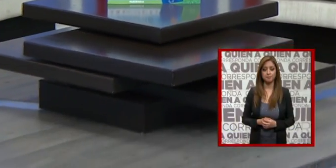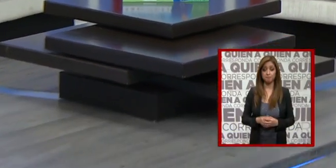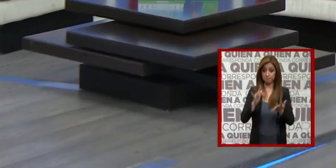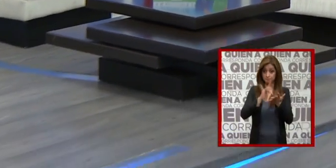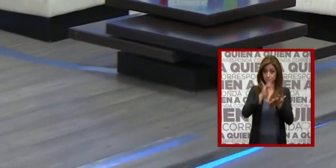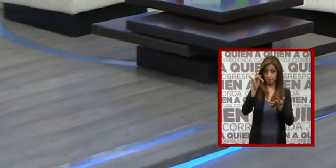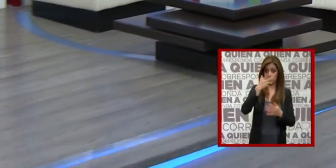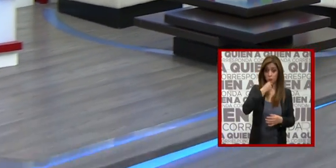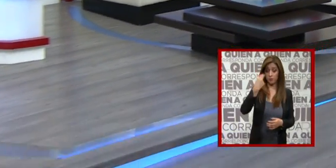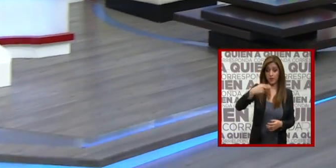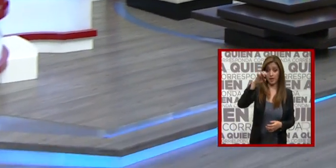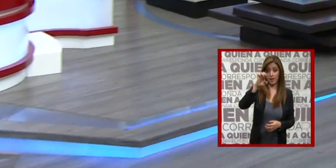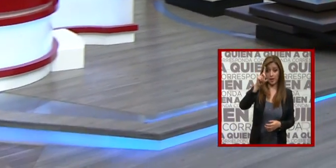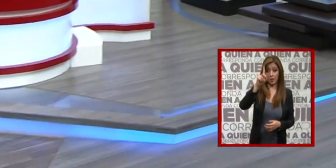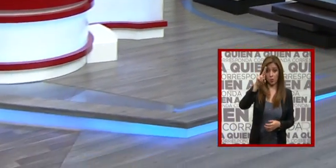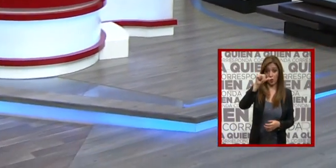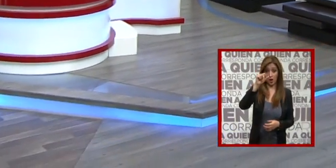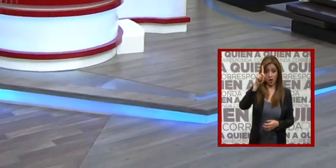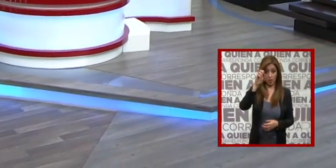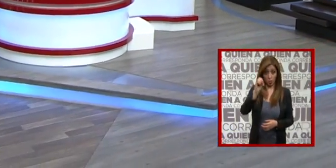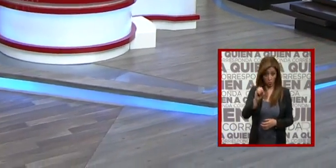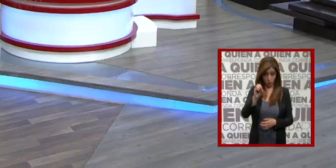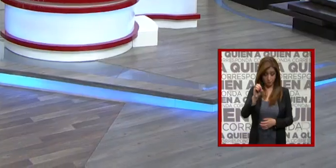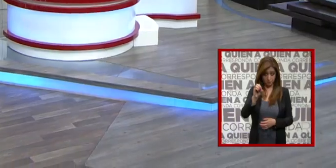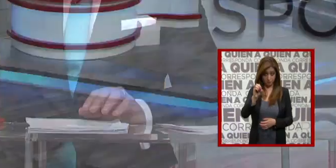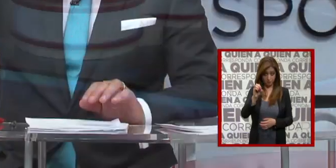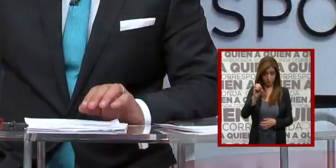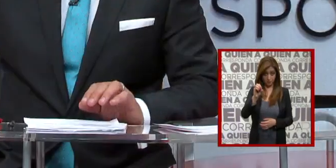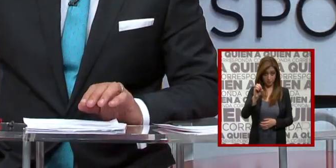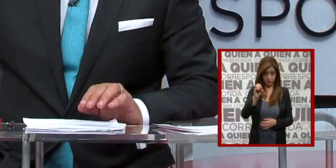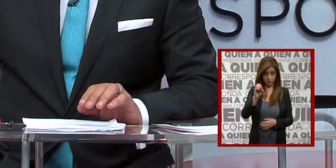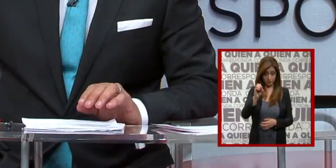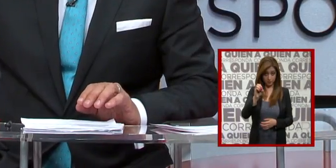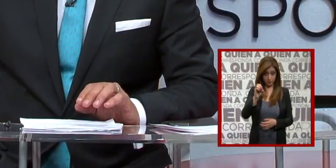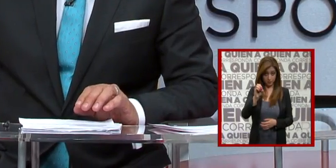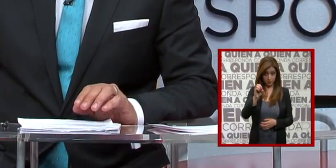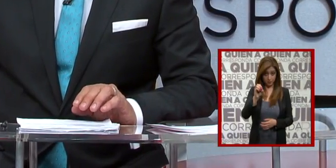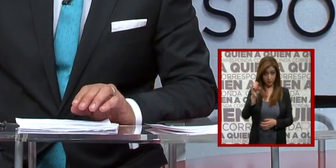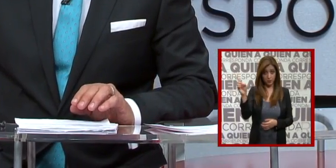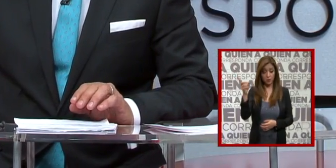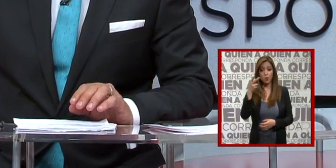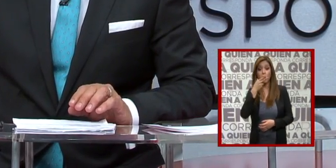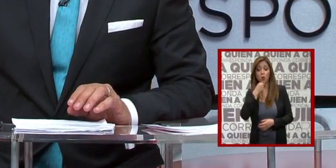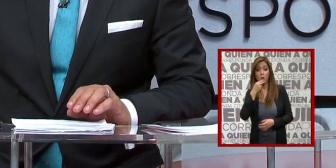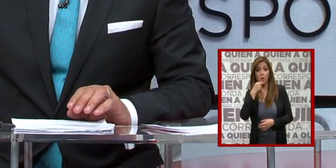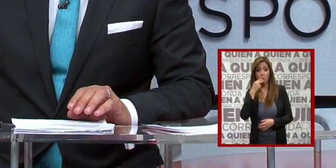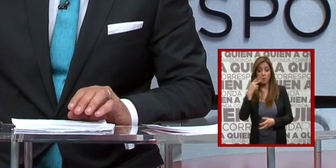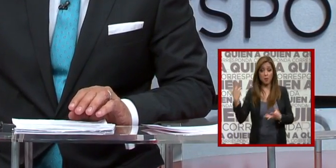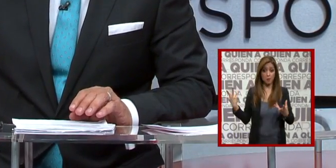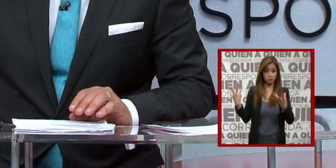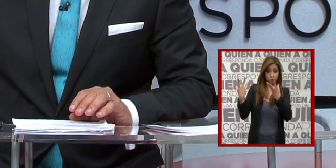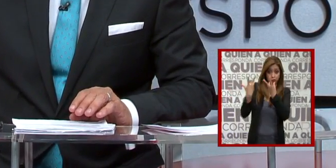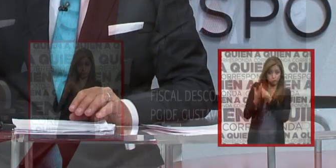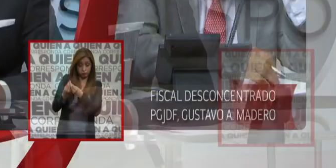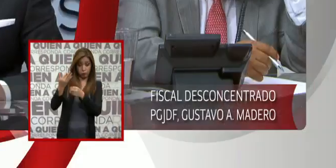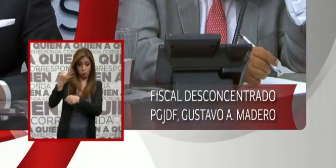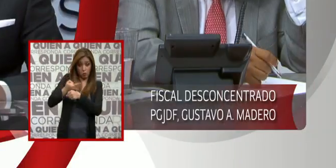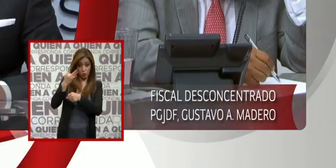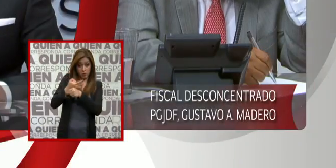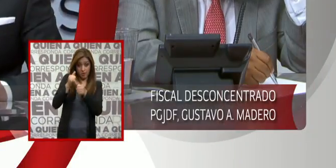Agradezco al maestro Eduardo Cerreño Alvarado y Nemorio García Corona, quien le acompaña, que está atendiendo en sus